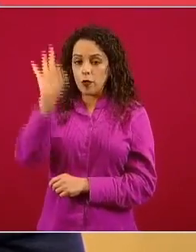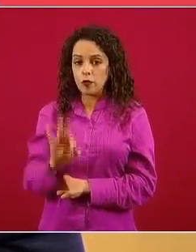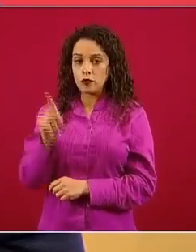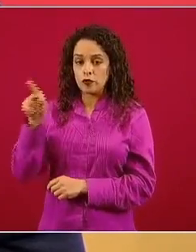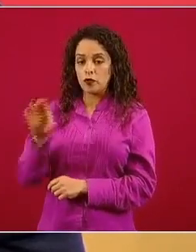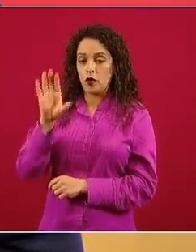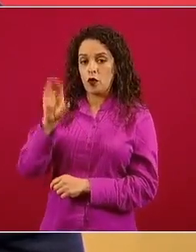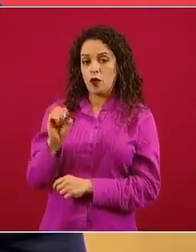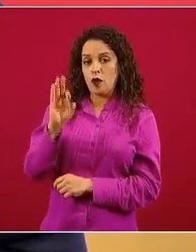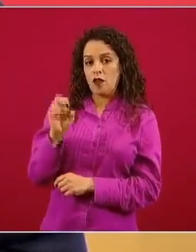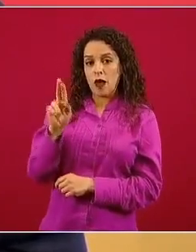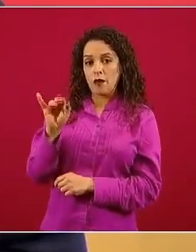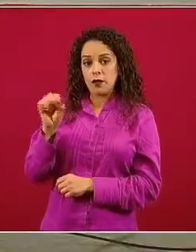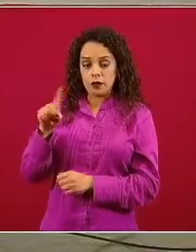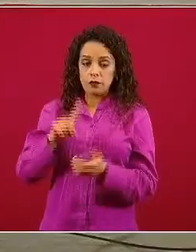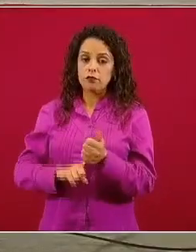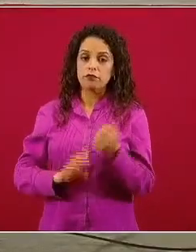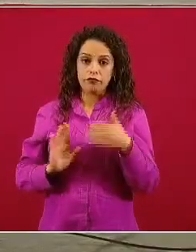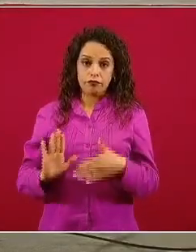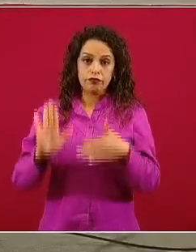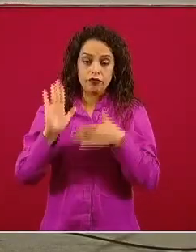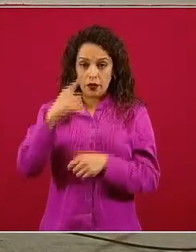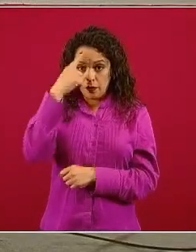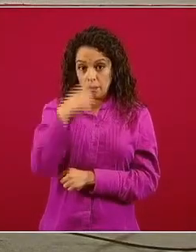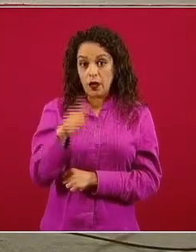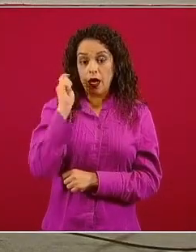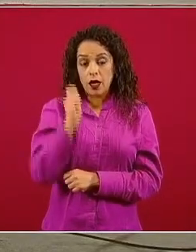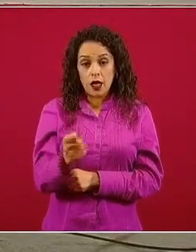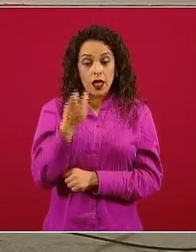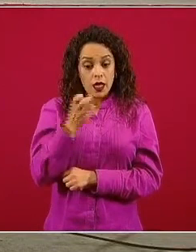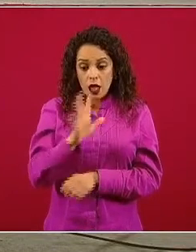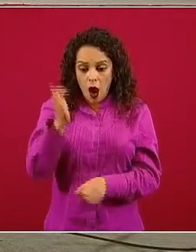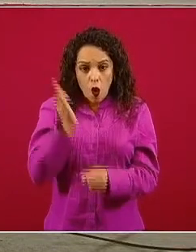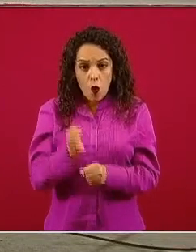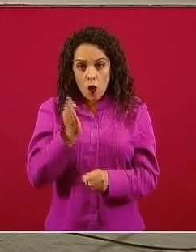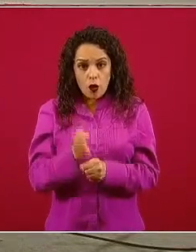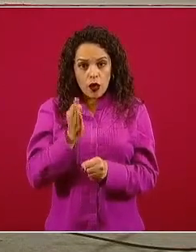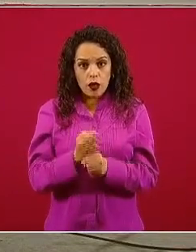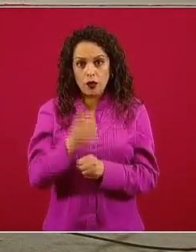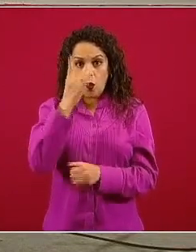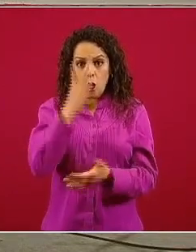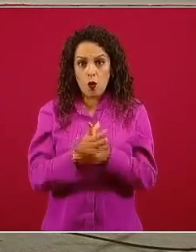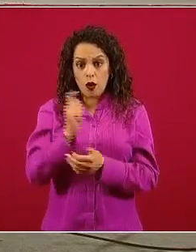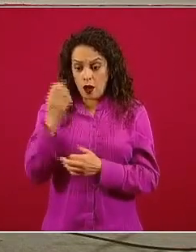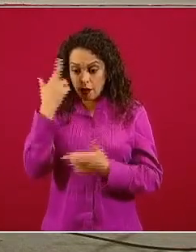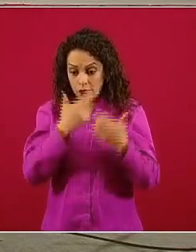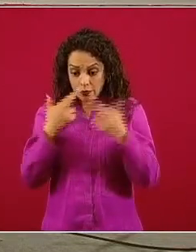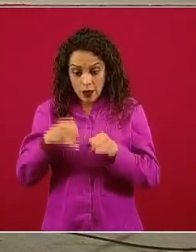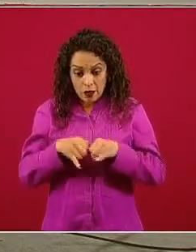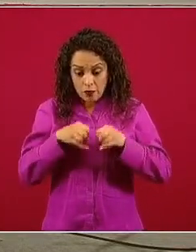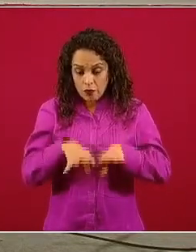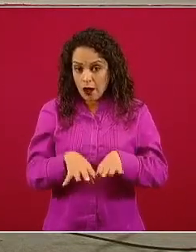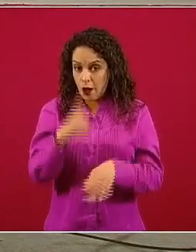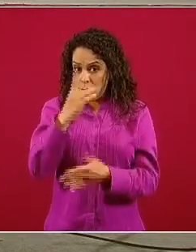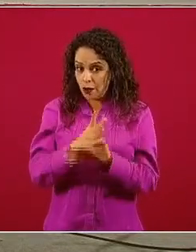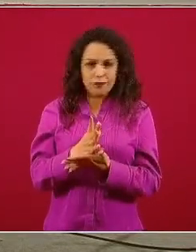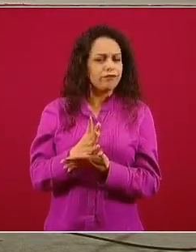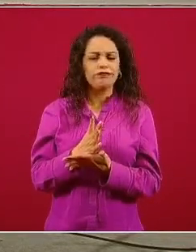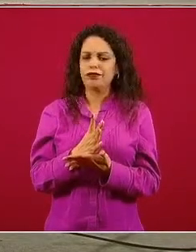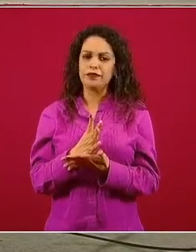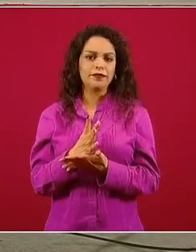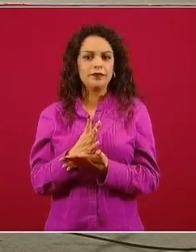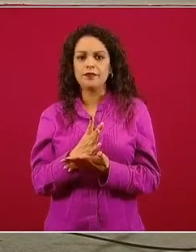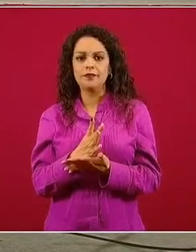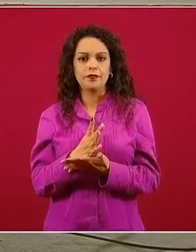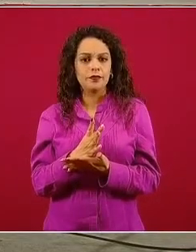está 100% dedicada desde ya, no solamente a la revisión bibliográfica de la información que ya tiene en estos